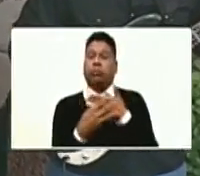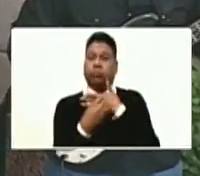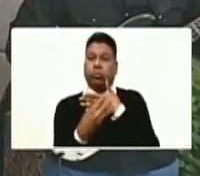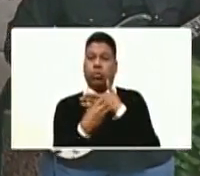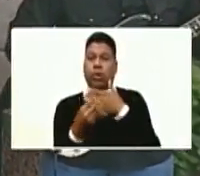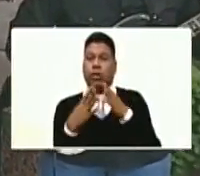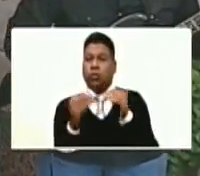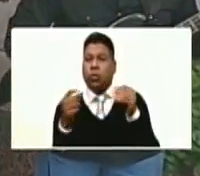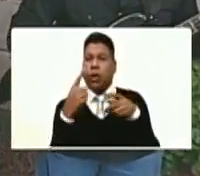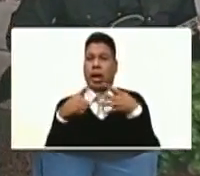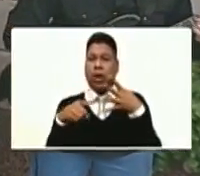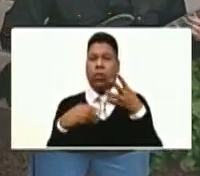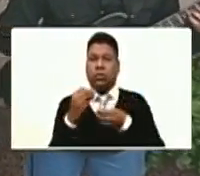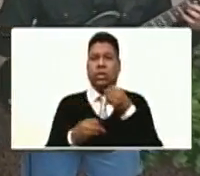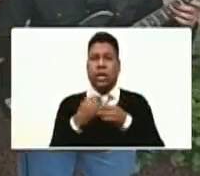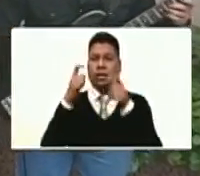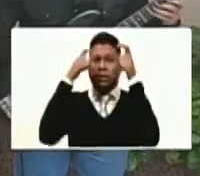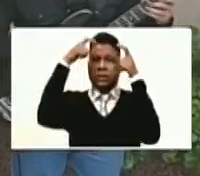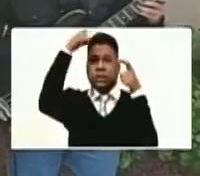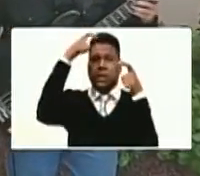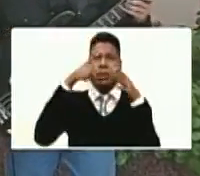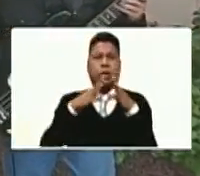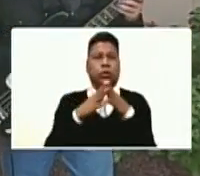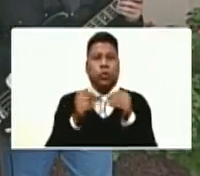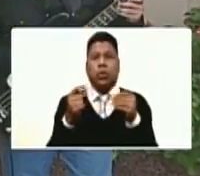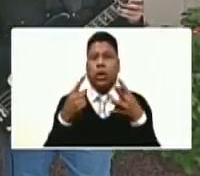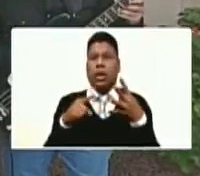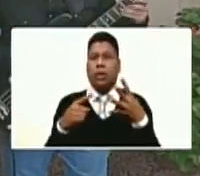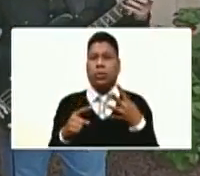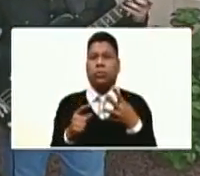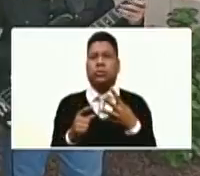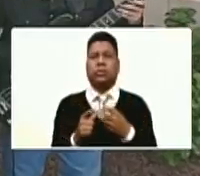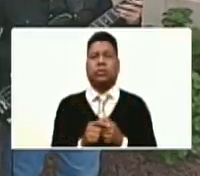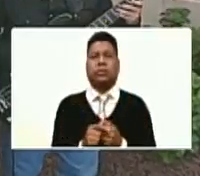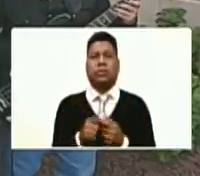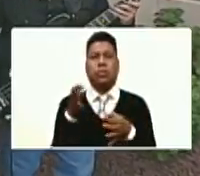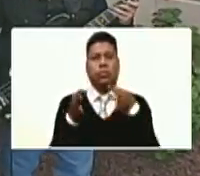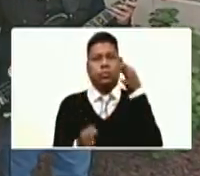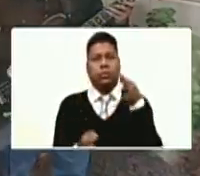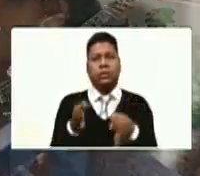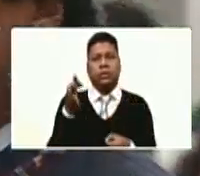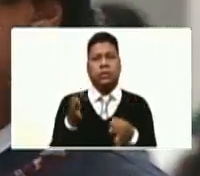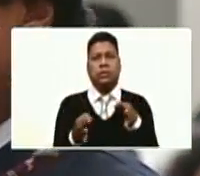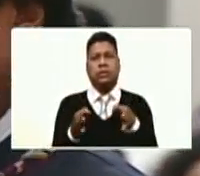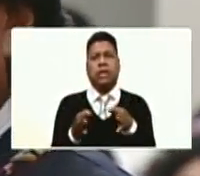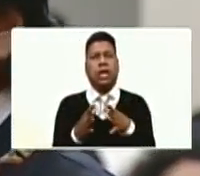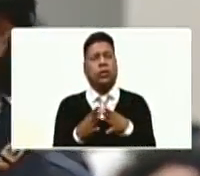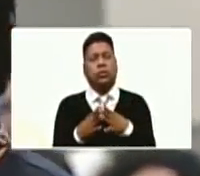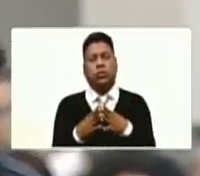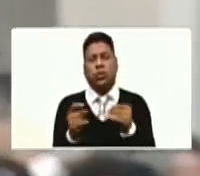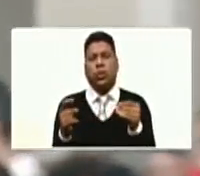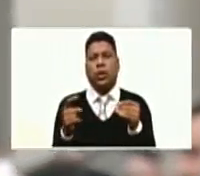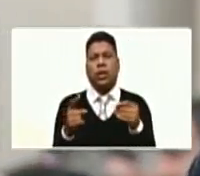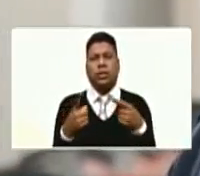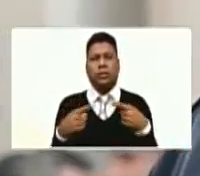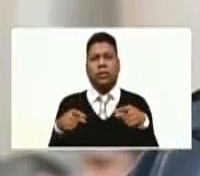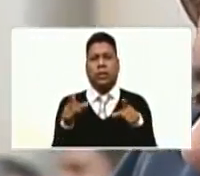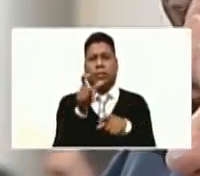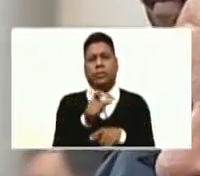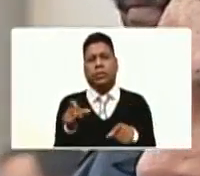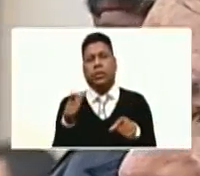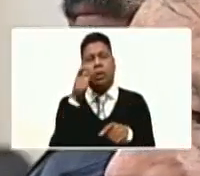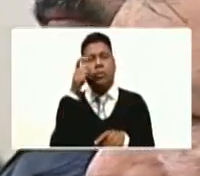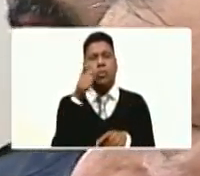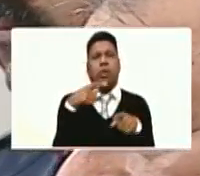es una fortaleza para todos los que buscan justicia, para todos los que buscan igualdad. Tenemos